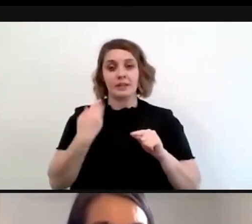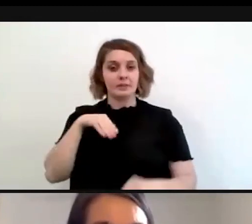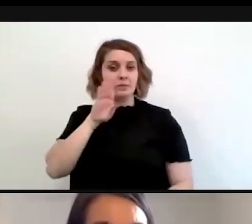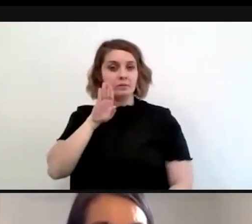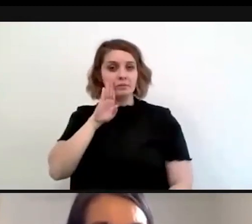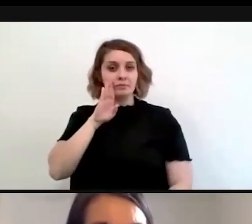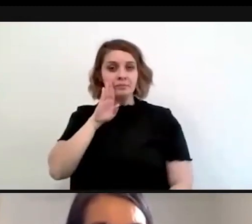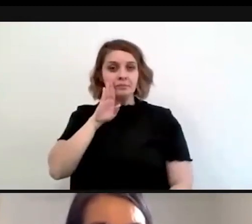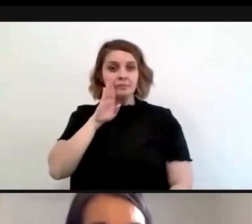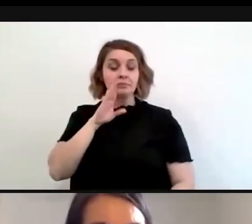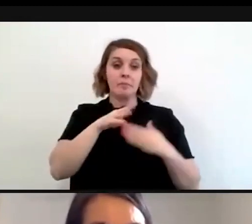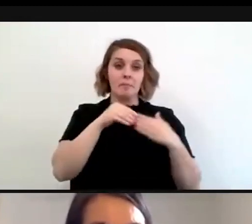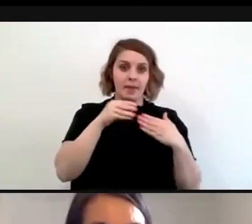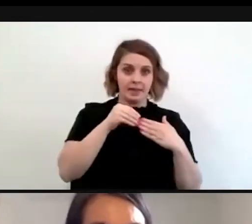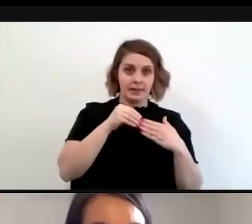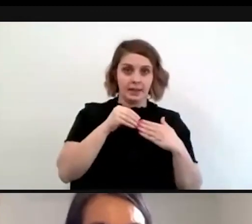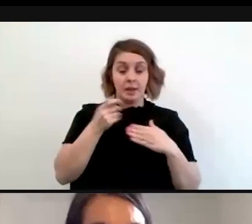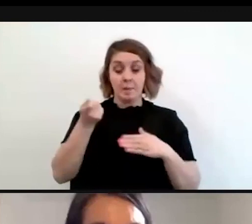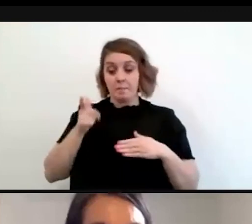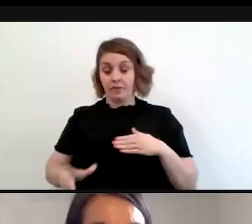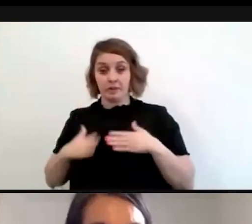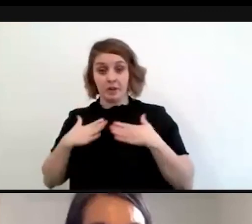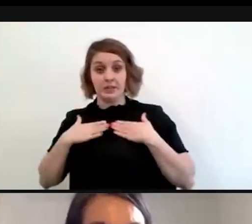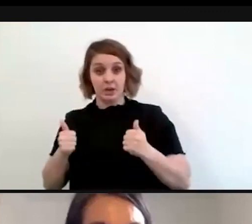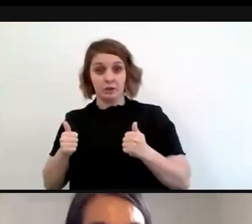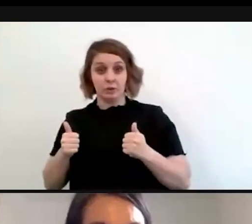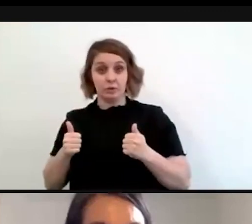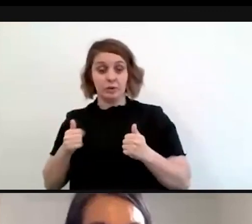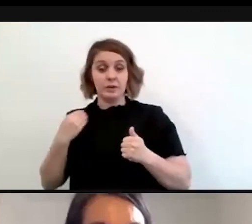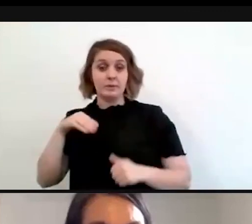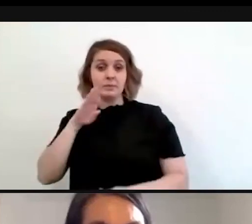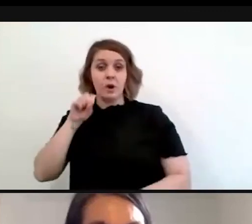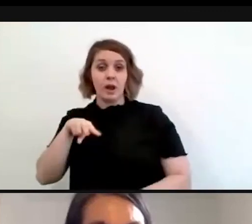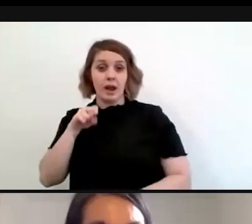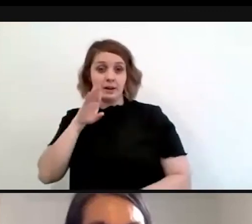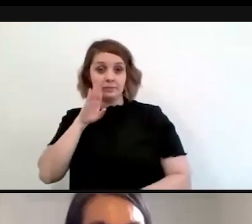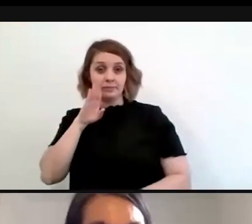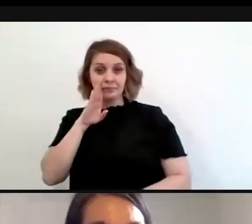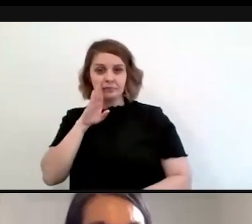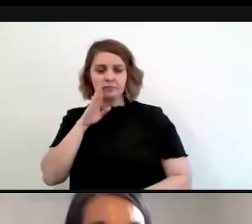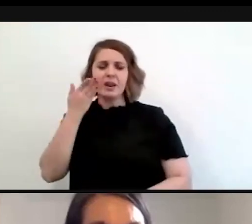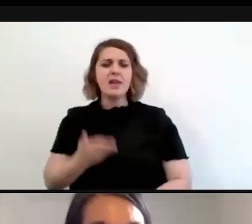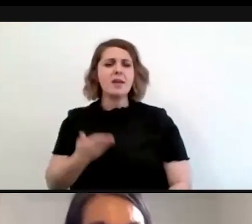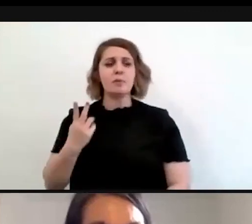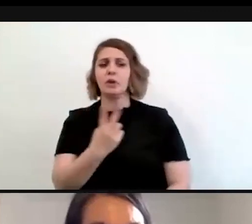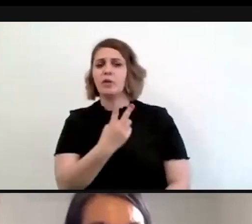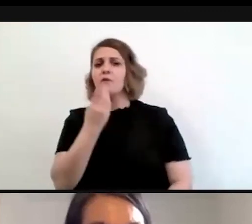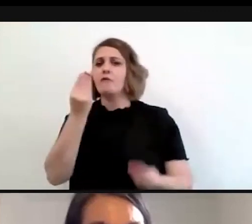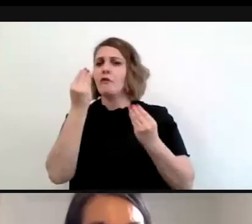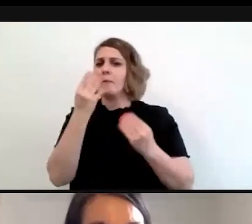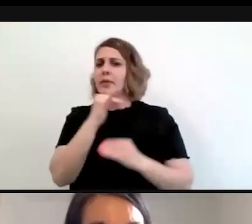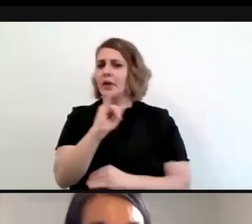tanto los pacientes como los profesionales sanitarios, como anteriormente ha dicho Ana, es importantísimo que tengan esa formación. Si